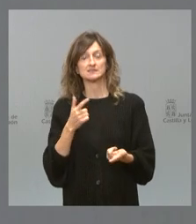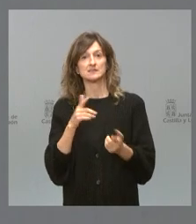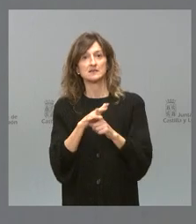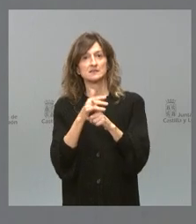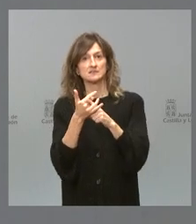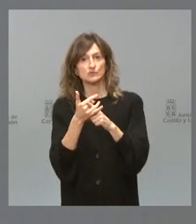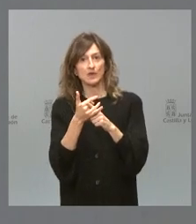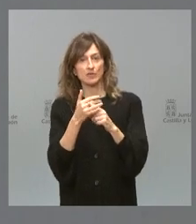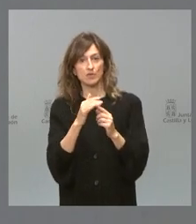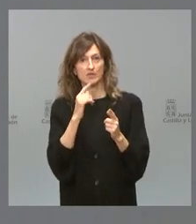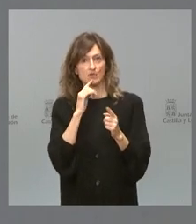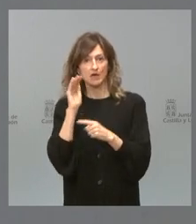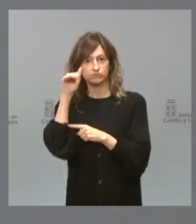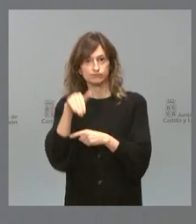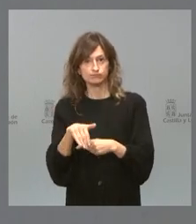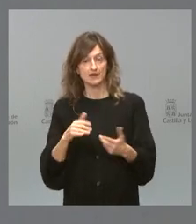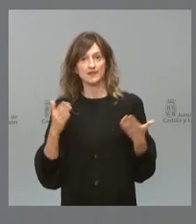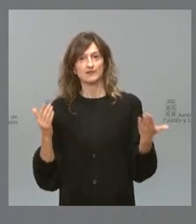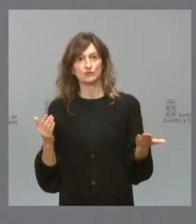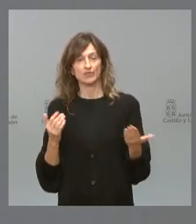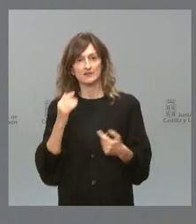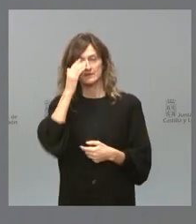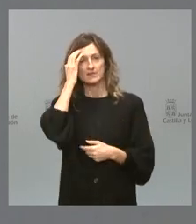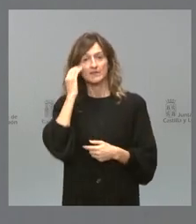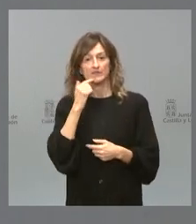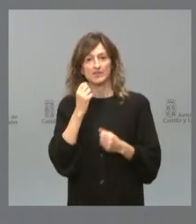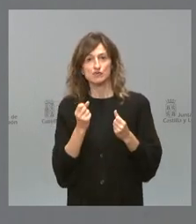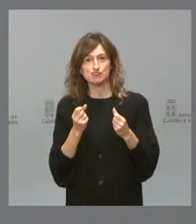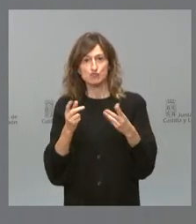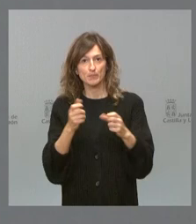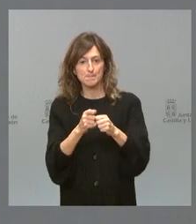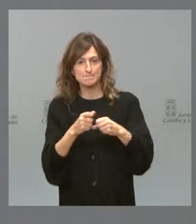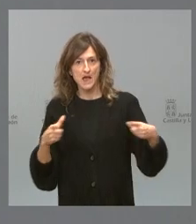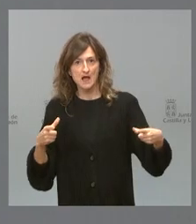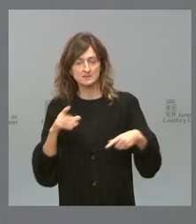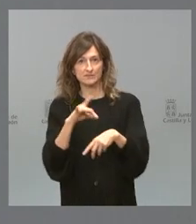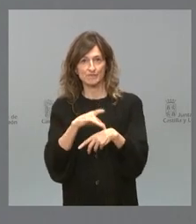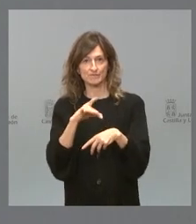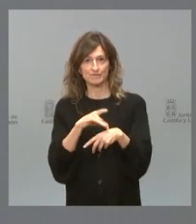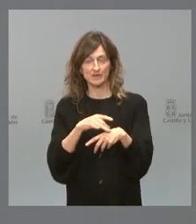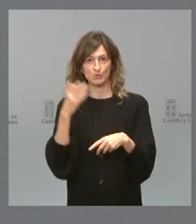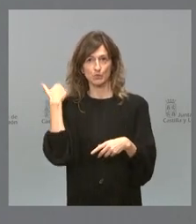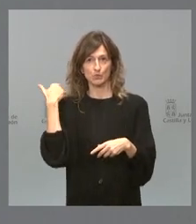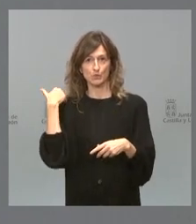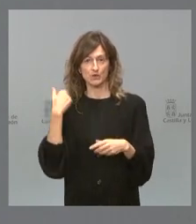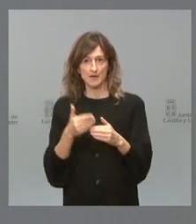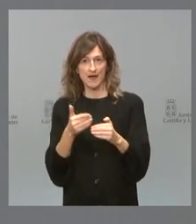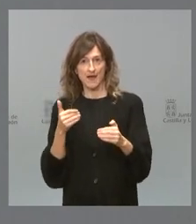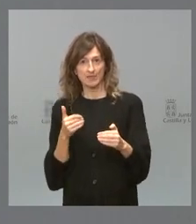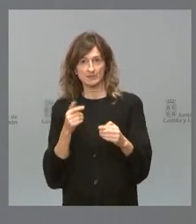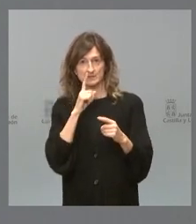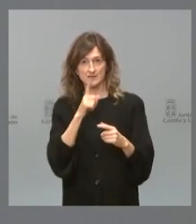Valle y por tanto la subida del número de casos y de incidencia que tuvimos tan adelantada este año